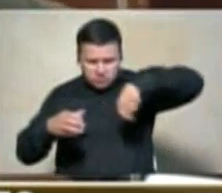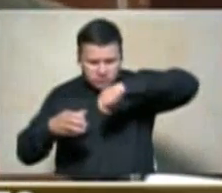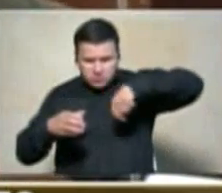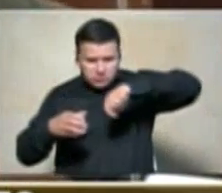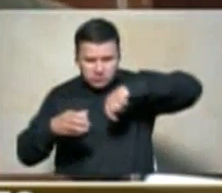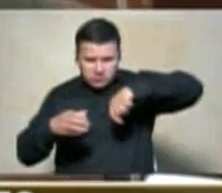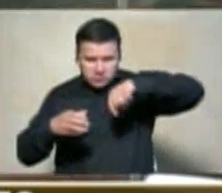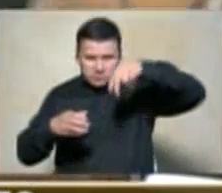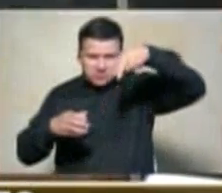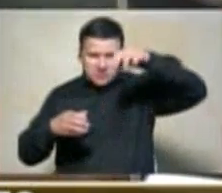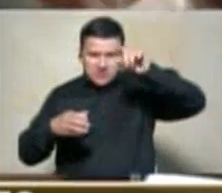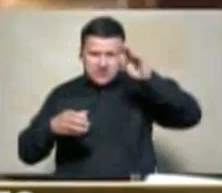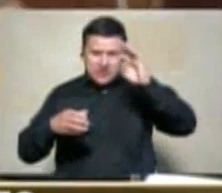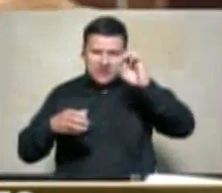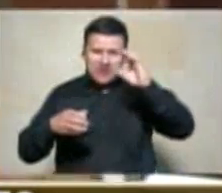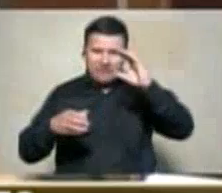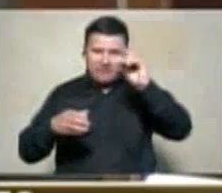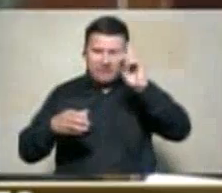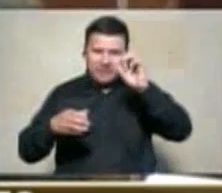nunca beneficiaron el café,